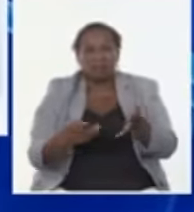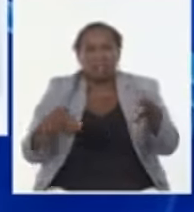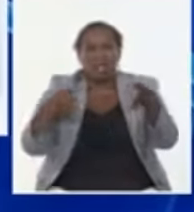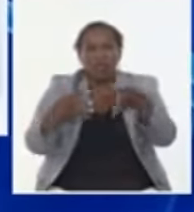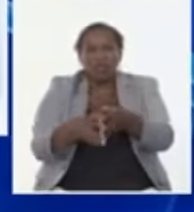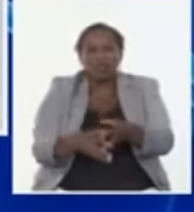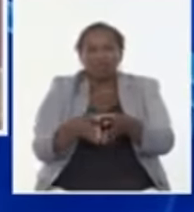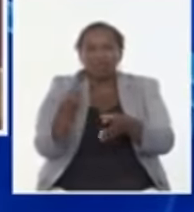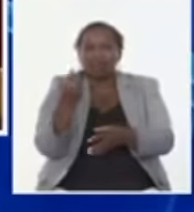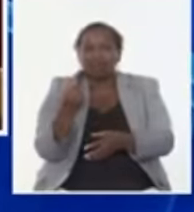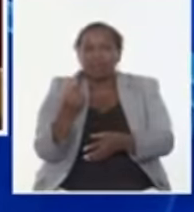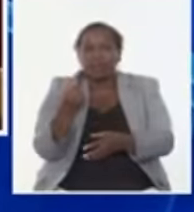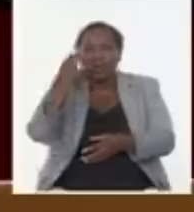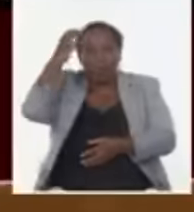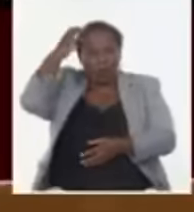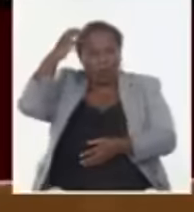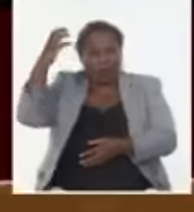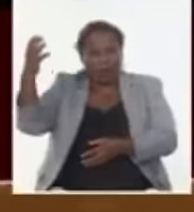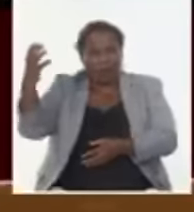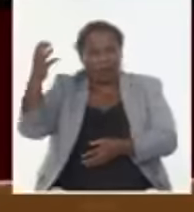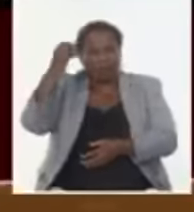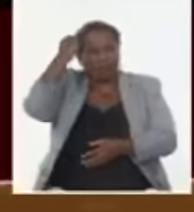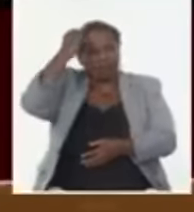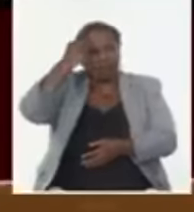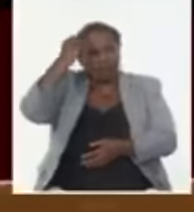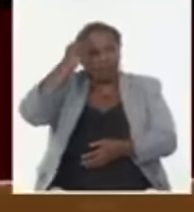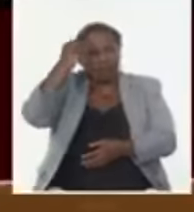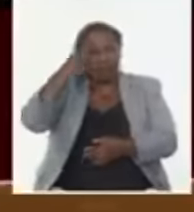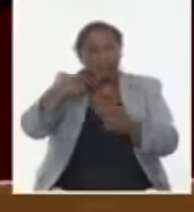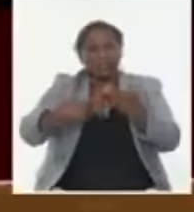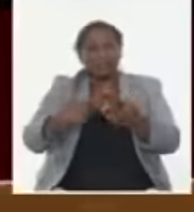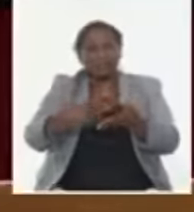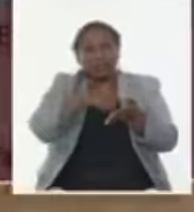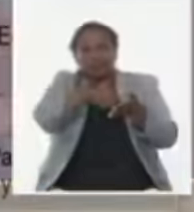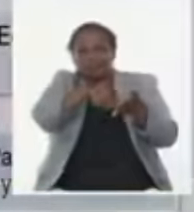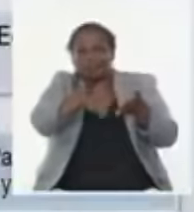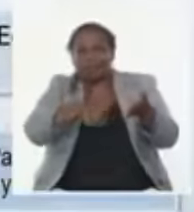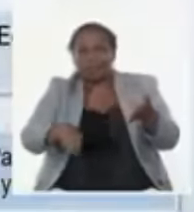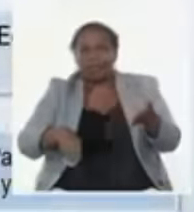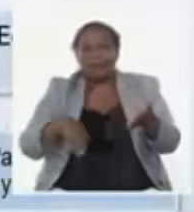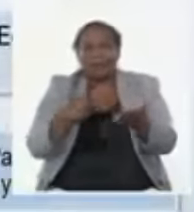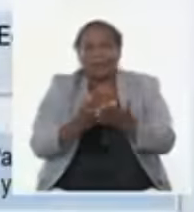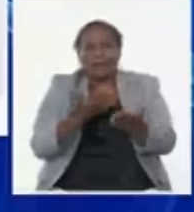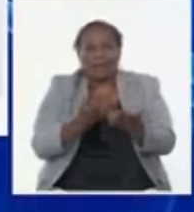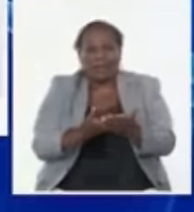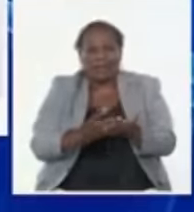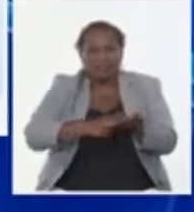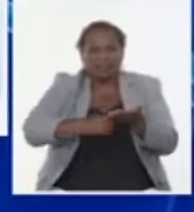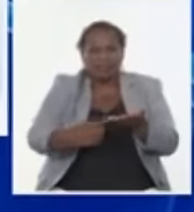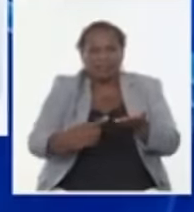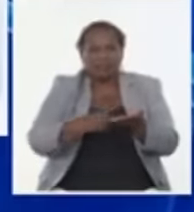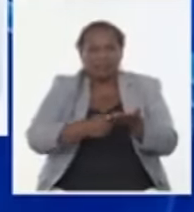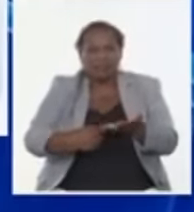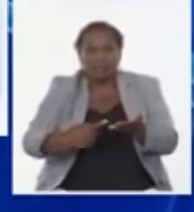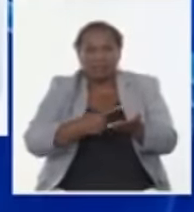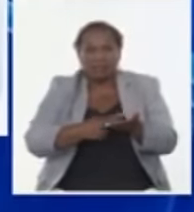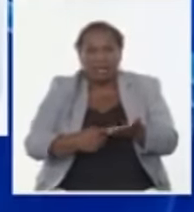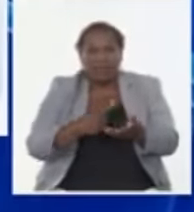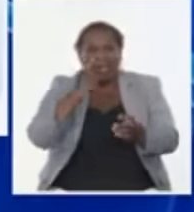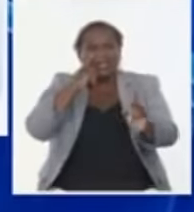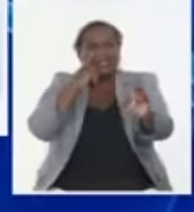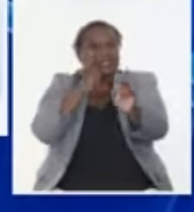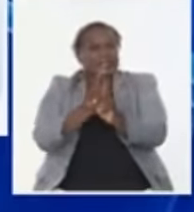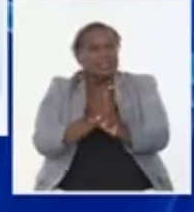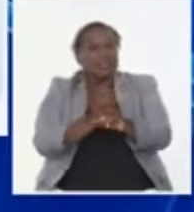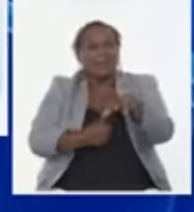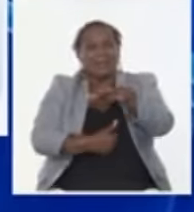de Gobierno analizaba y elaboraba las propuestas. Semanalmente las veíamos con el presidente,